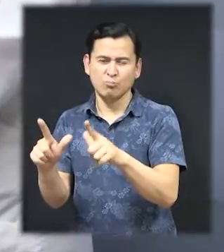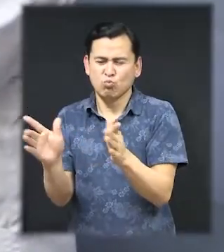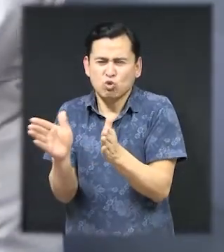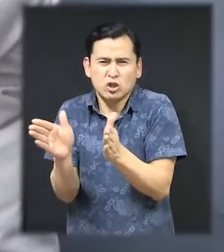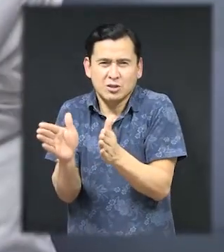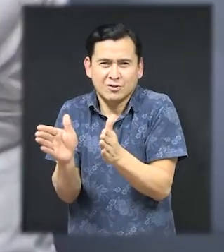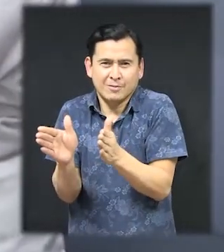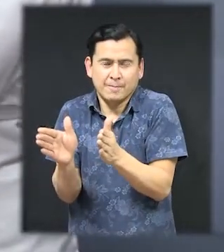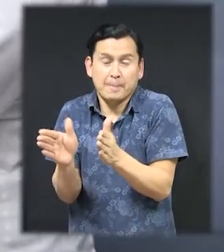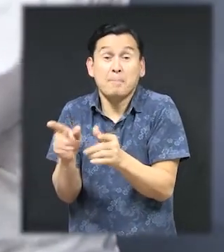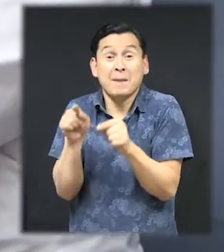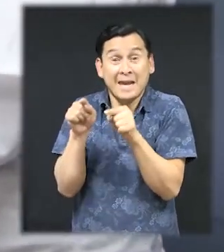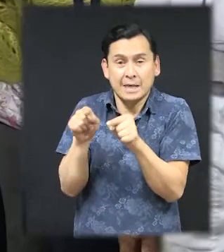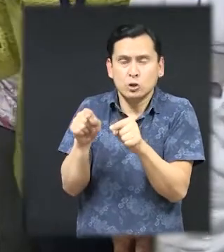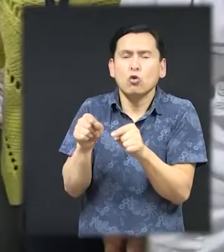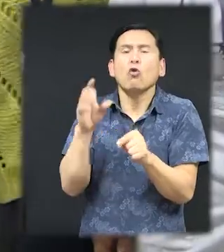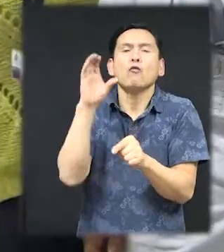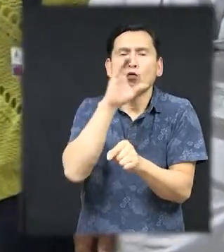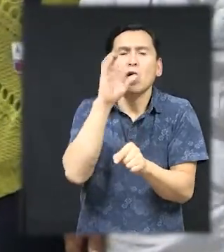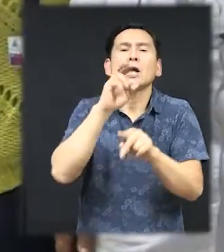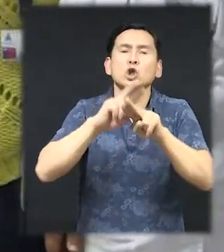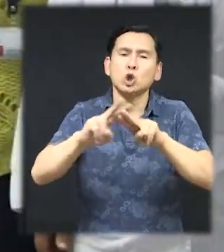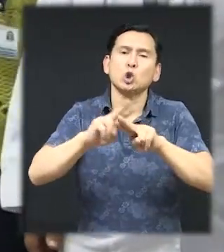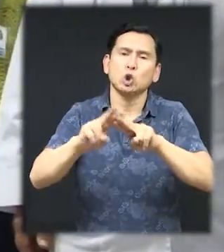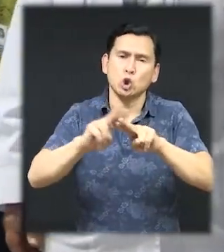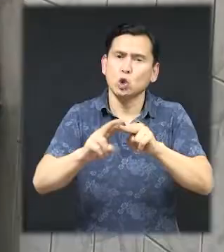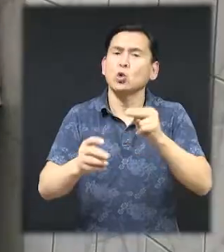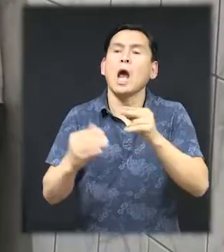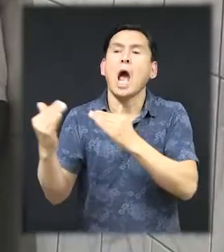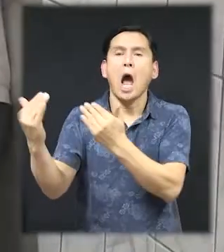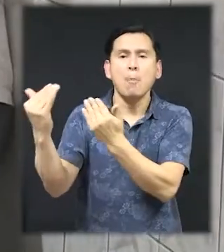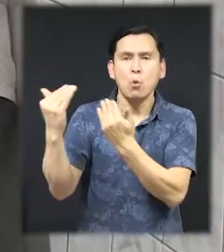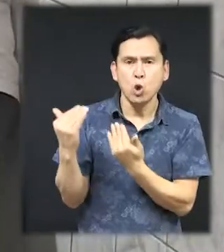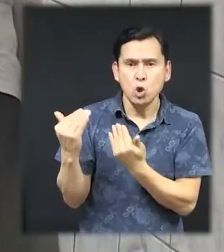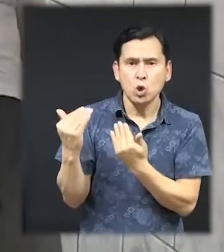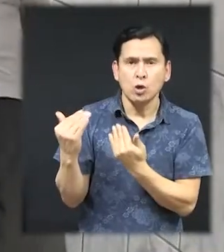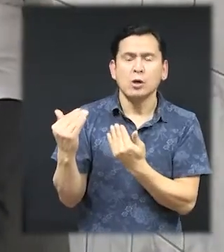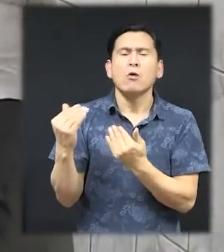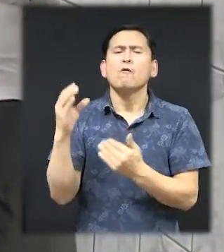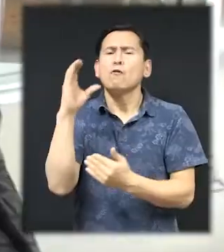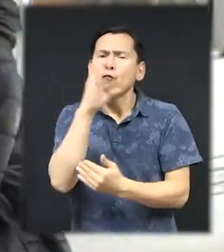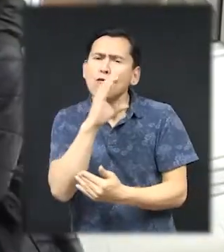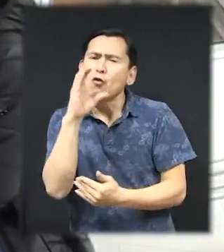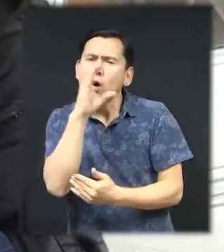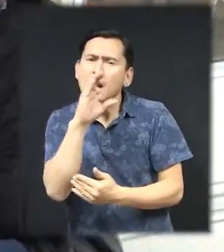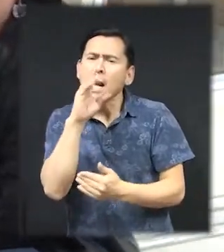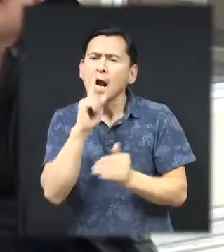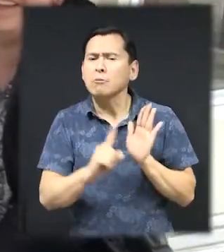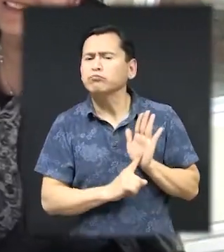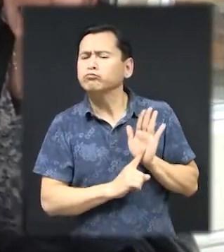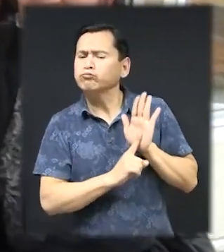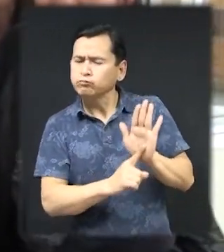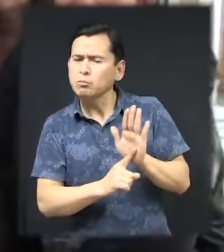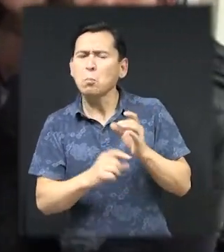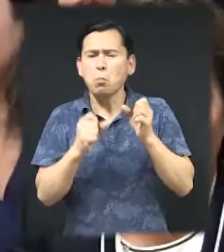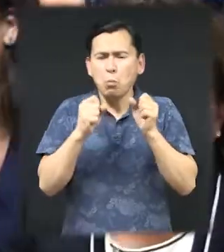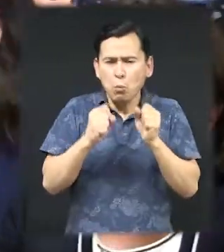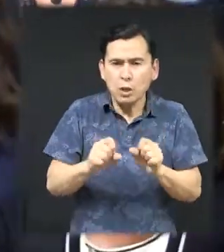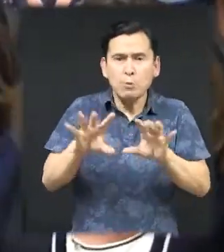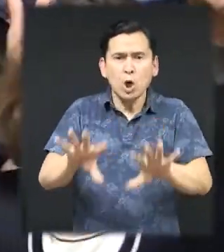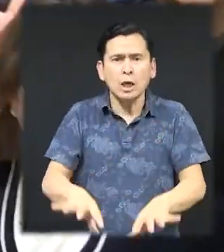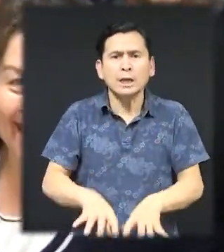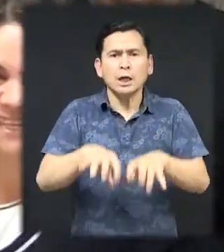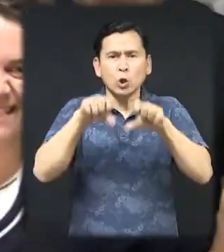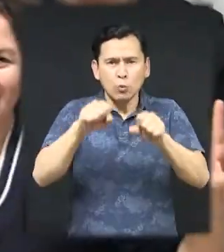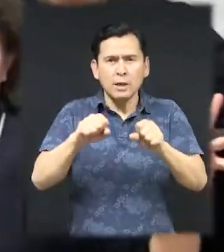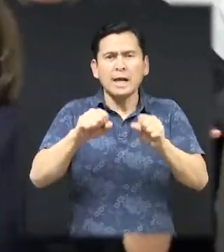fue la transformación radical de este establecimiento para responder a los requerimientos de pandemia, y todo el esfuerzo que ha